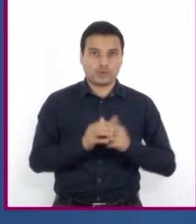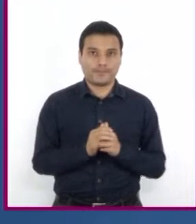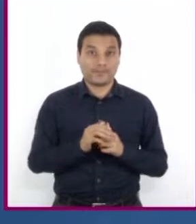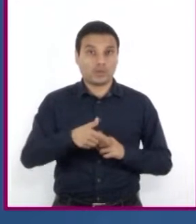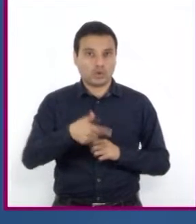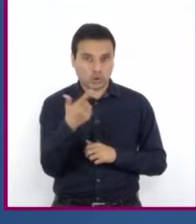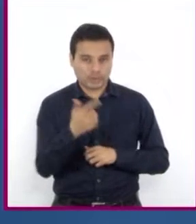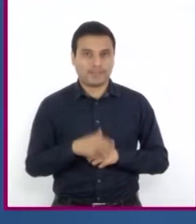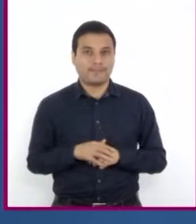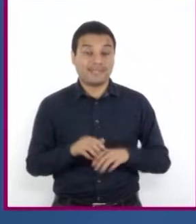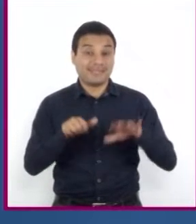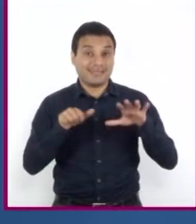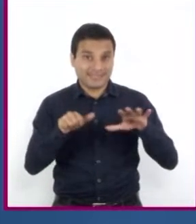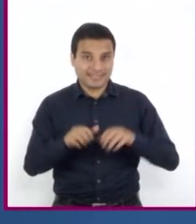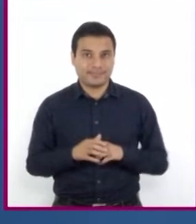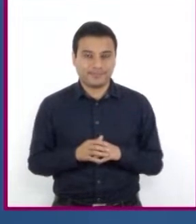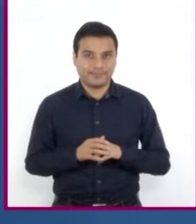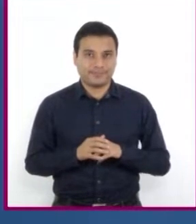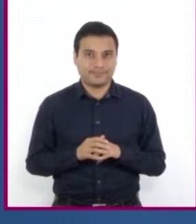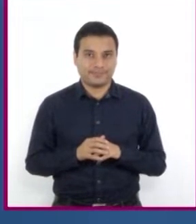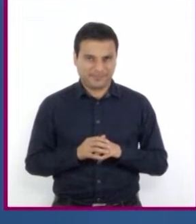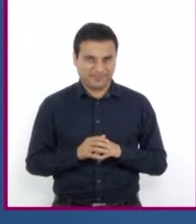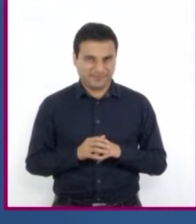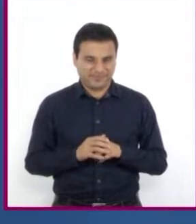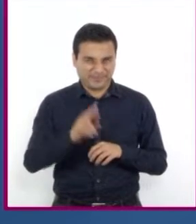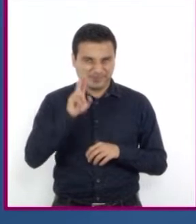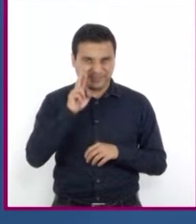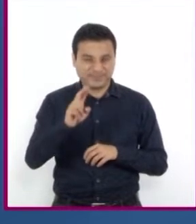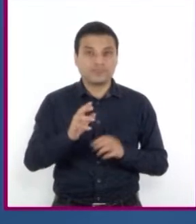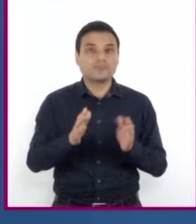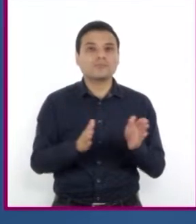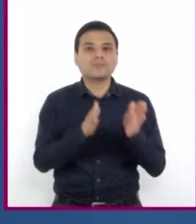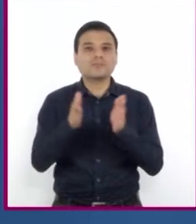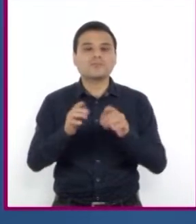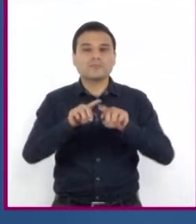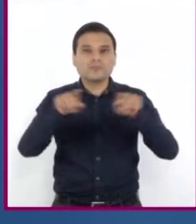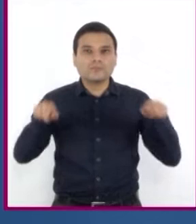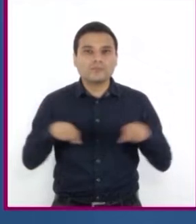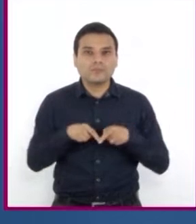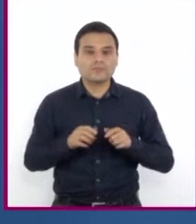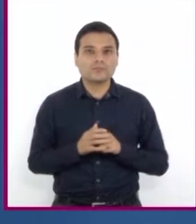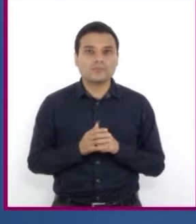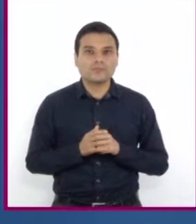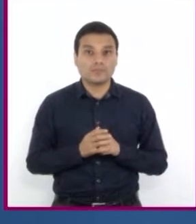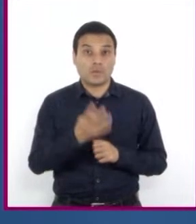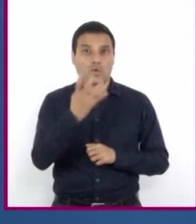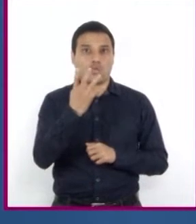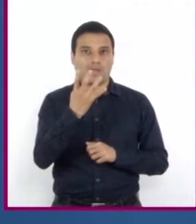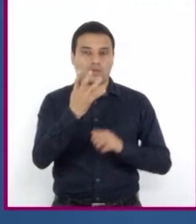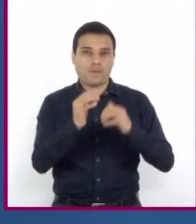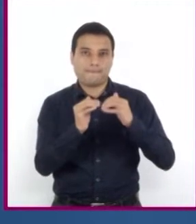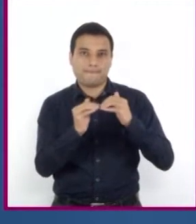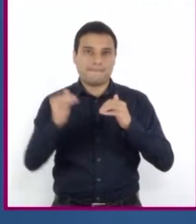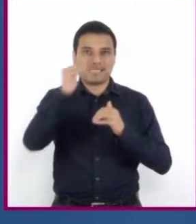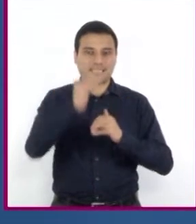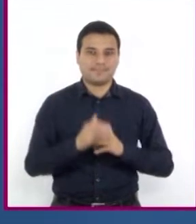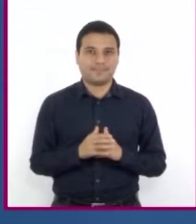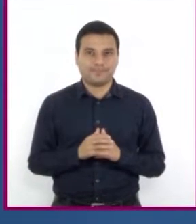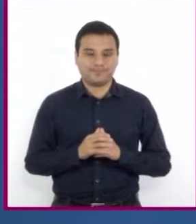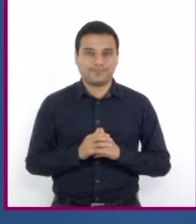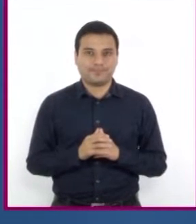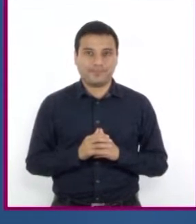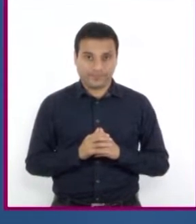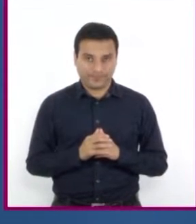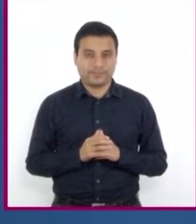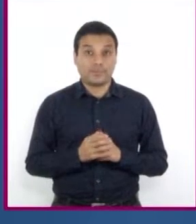12, 16, es decir, el siguiente estanque tiene 4 losetas más que el anterior.